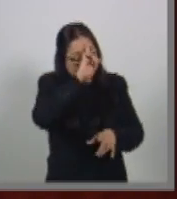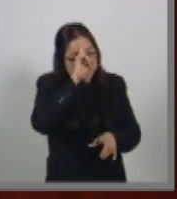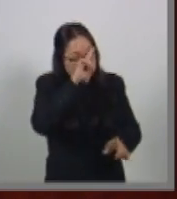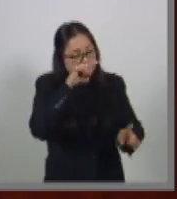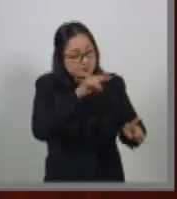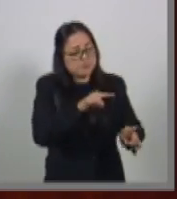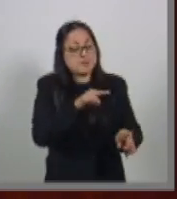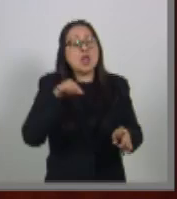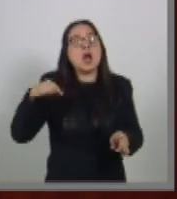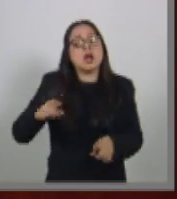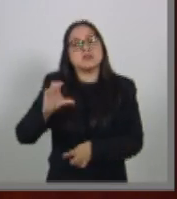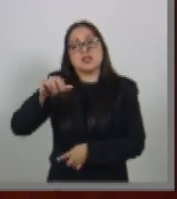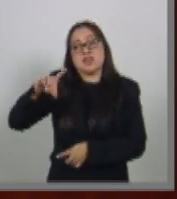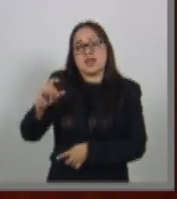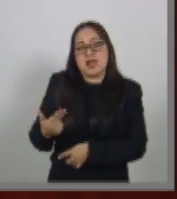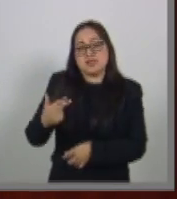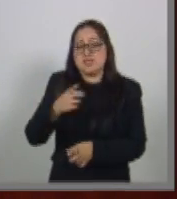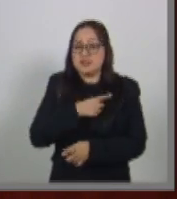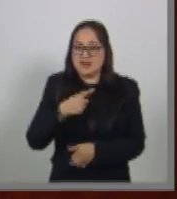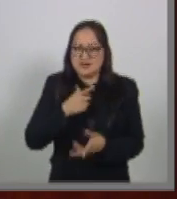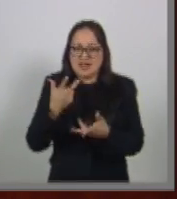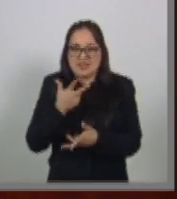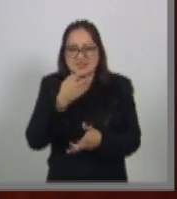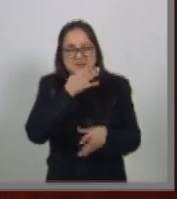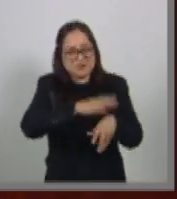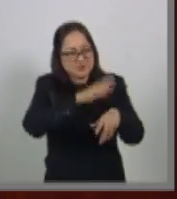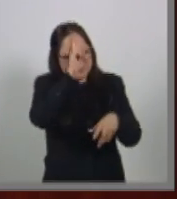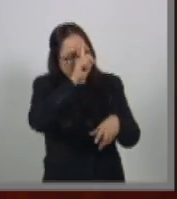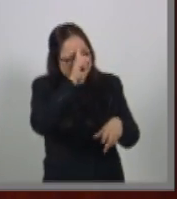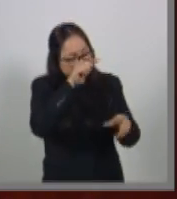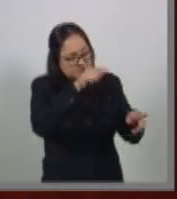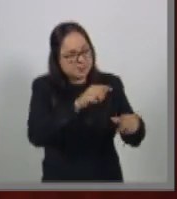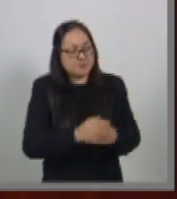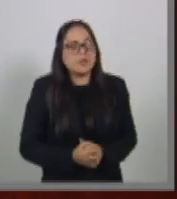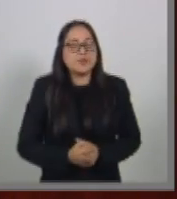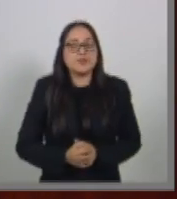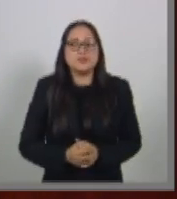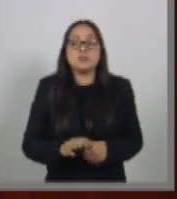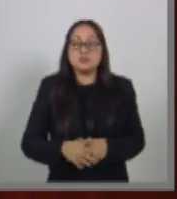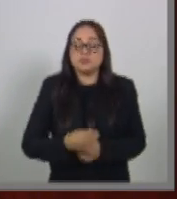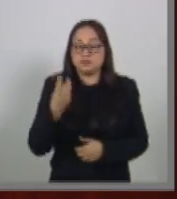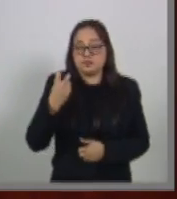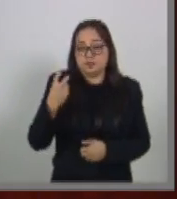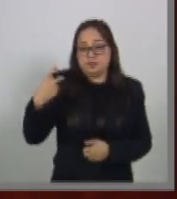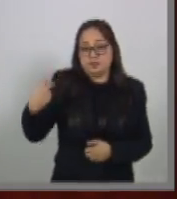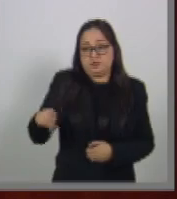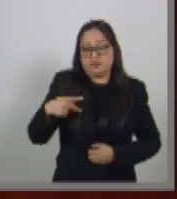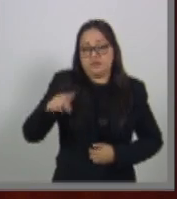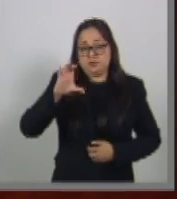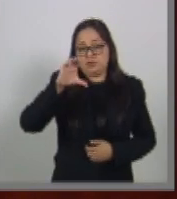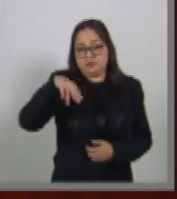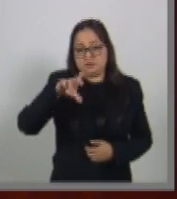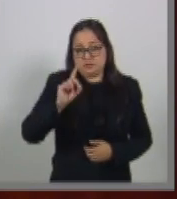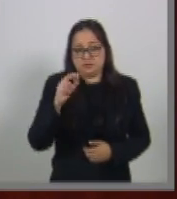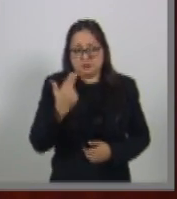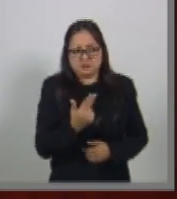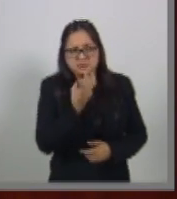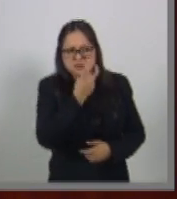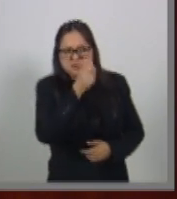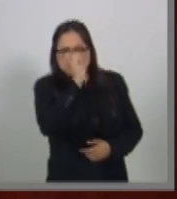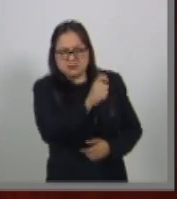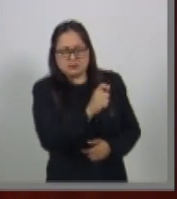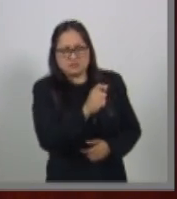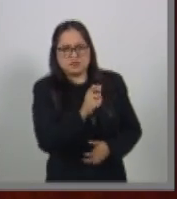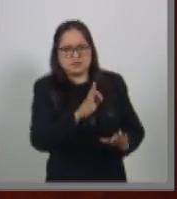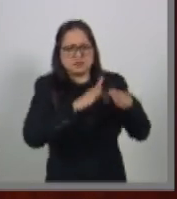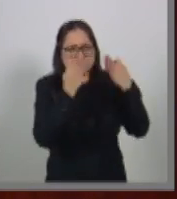a emitir. Al respecto, se puede decir que las recomendaciones podrían calificarse como un